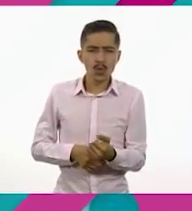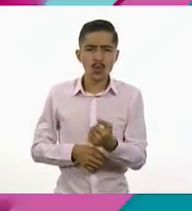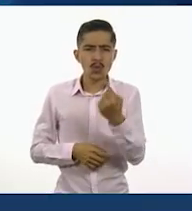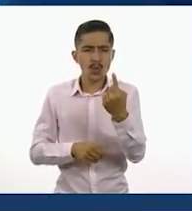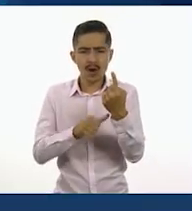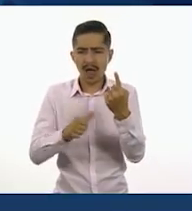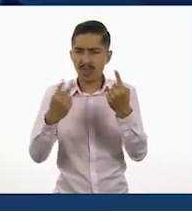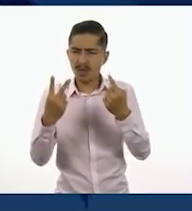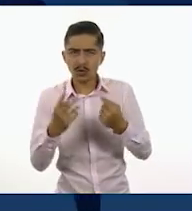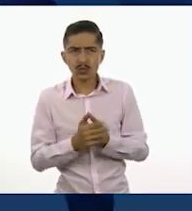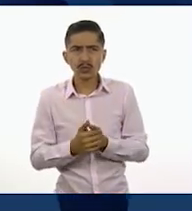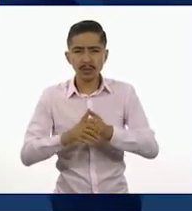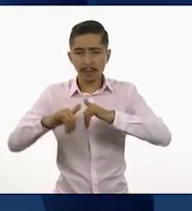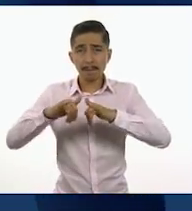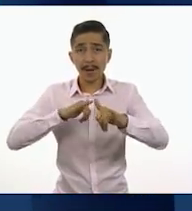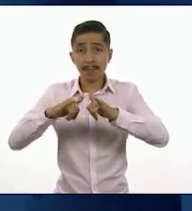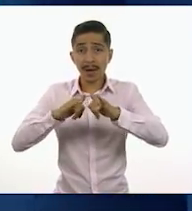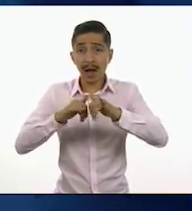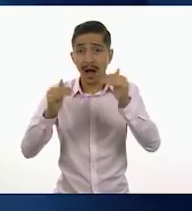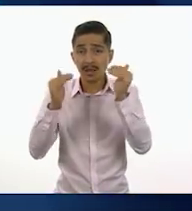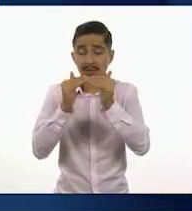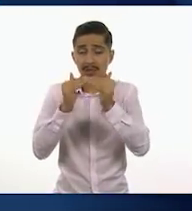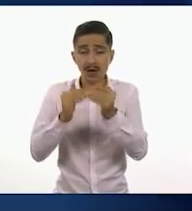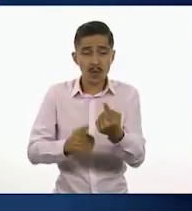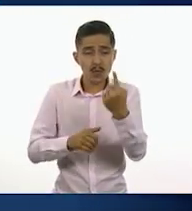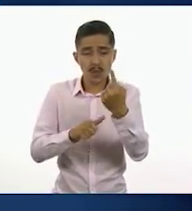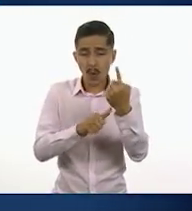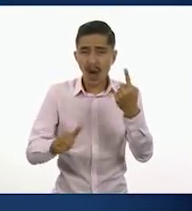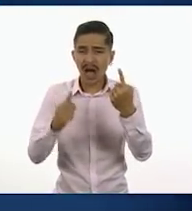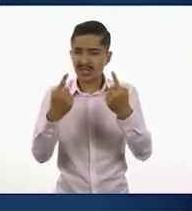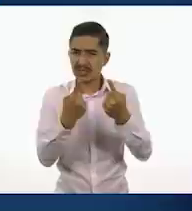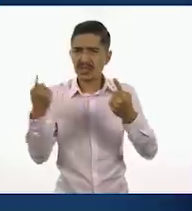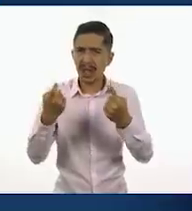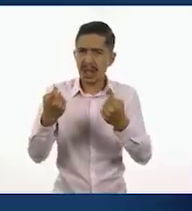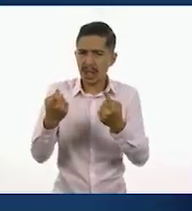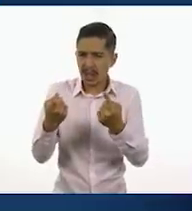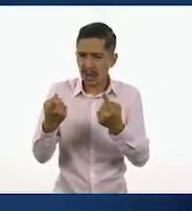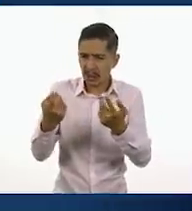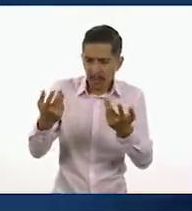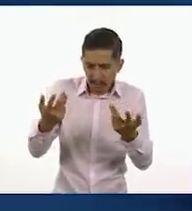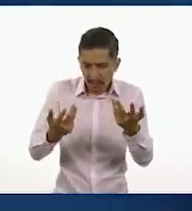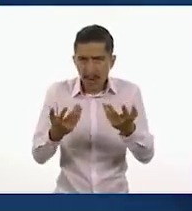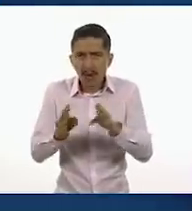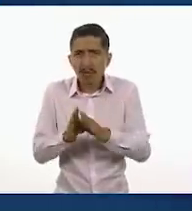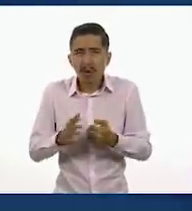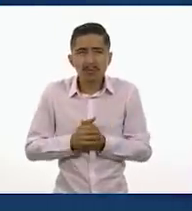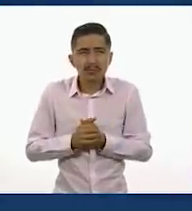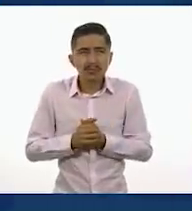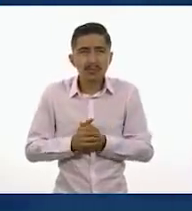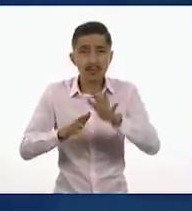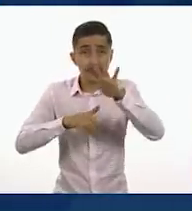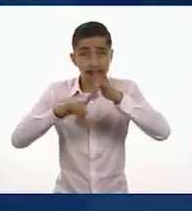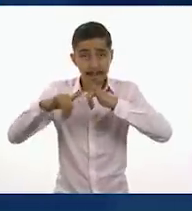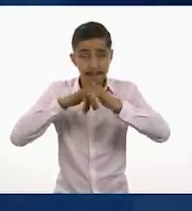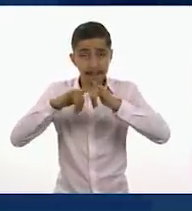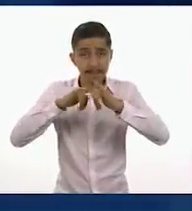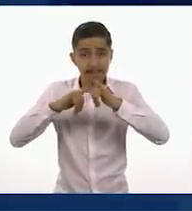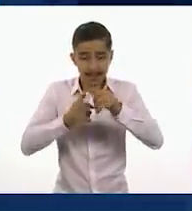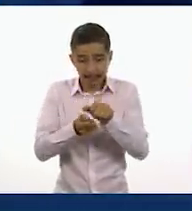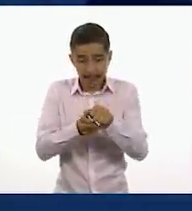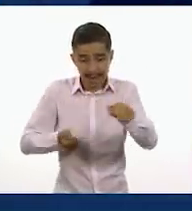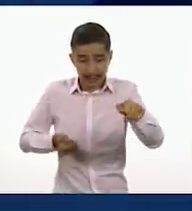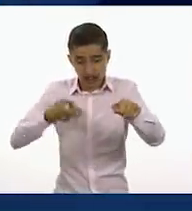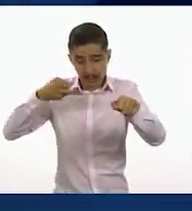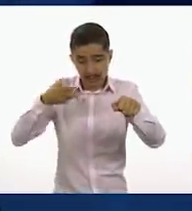1:2 y en el plano de la casa es 1:100. Los números de la escala de un plano, como los que vemos